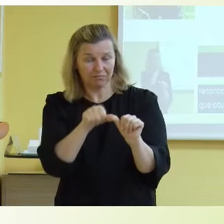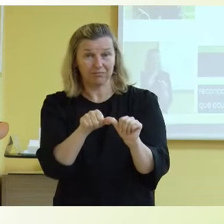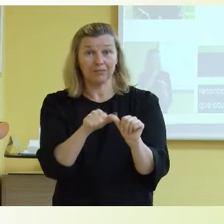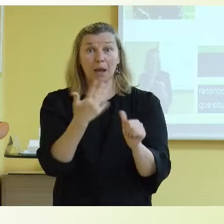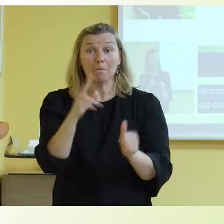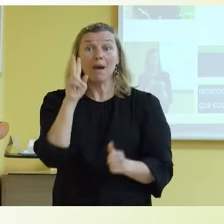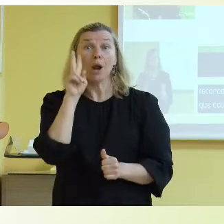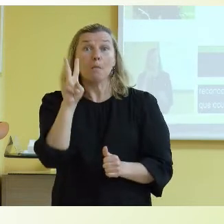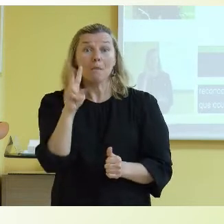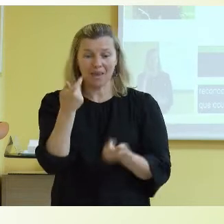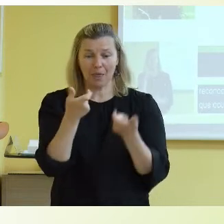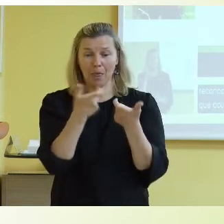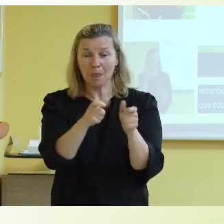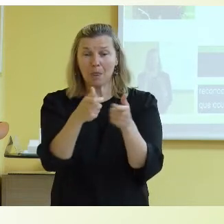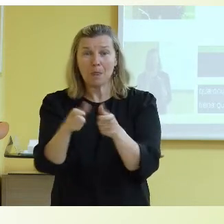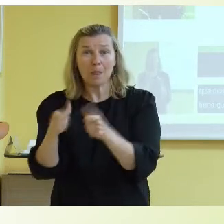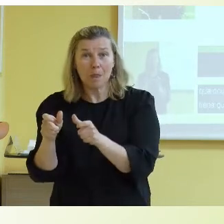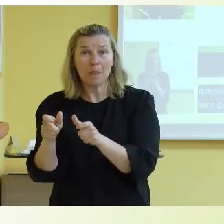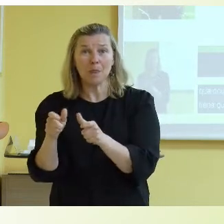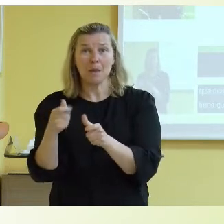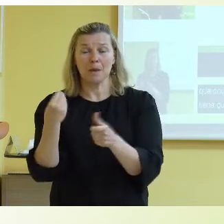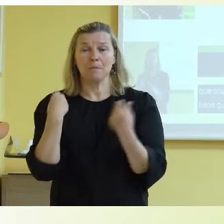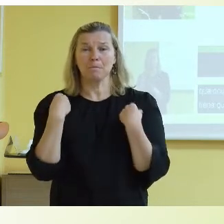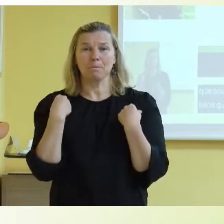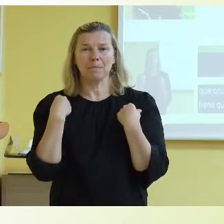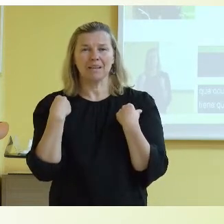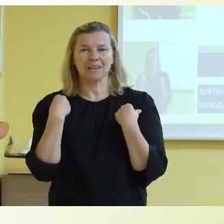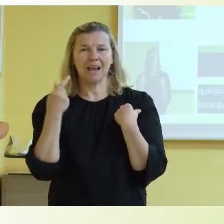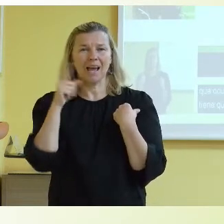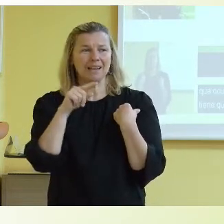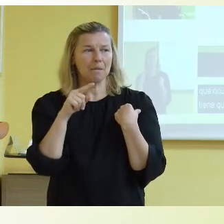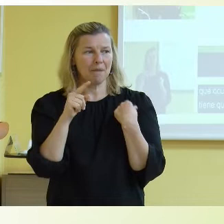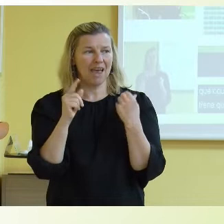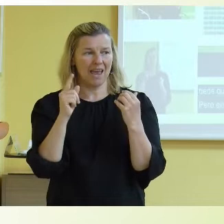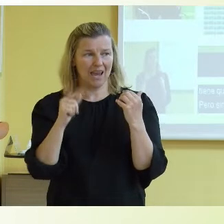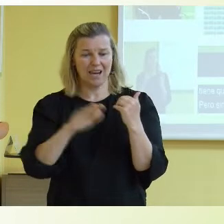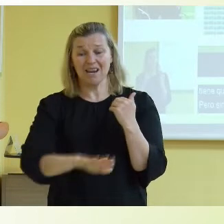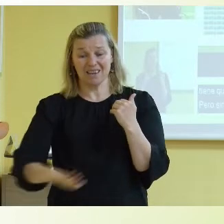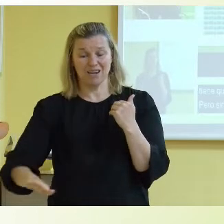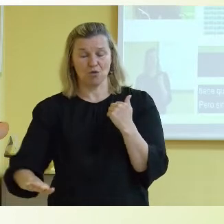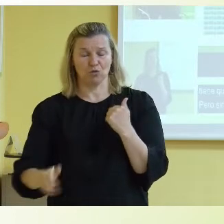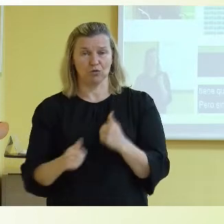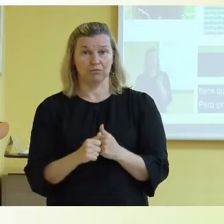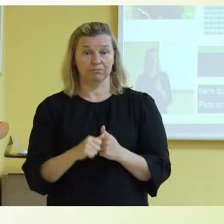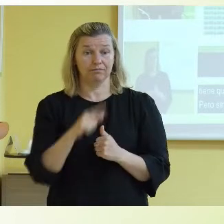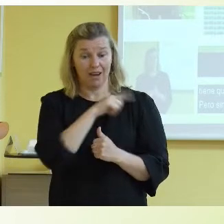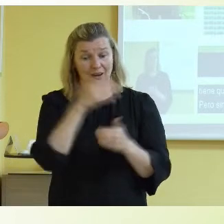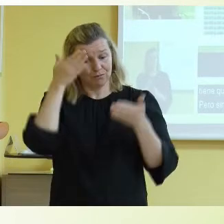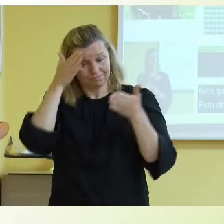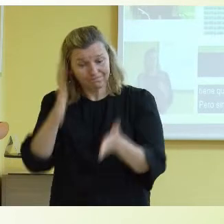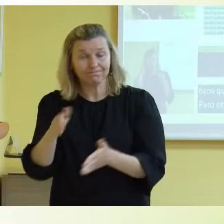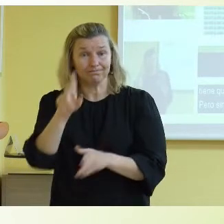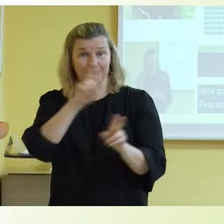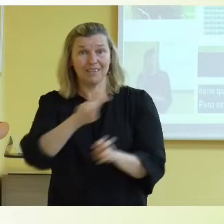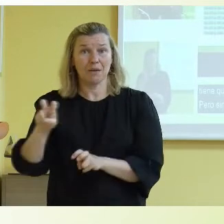en edades pequeñas, en edades cortas de la vida también hay como una franjita. Y vamos a ver si nos podemos centrar un poco en esos temas. ¿Y por qué